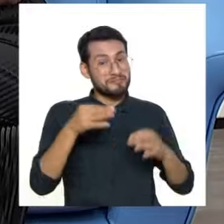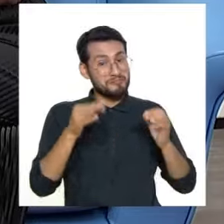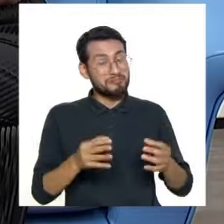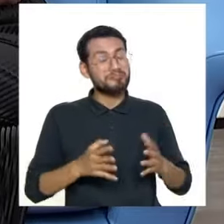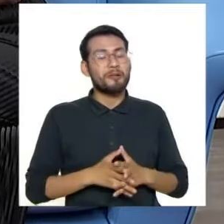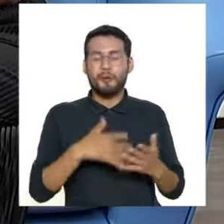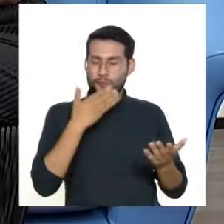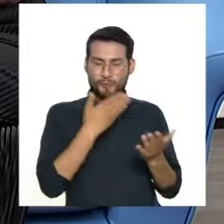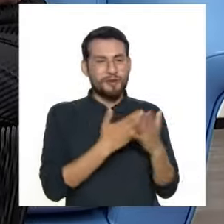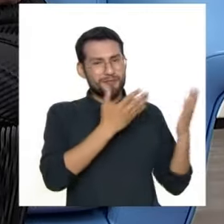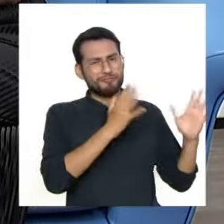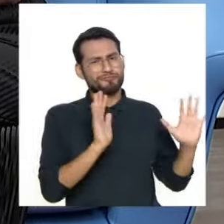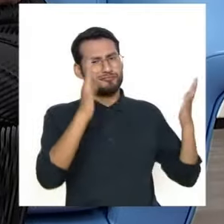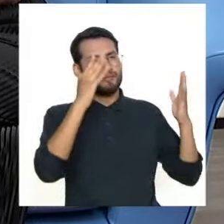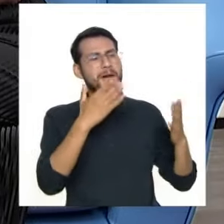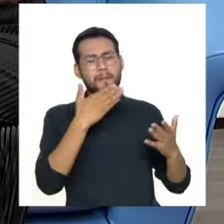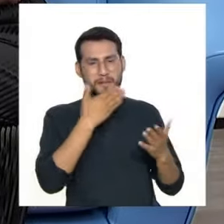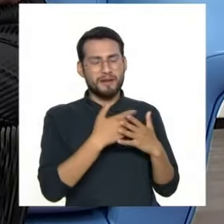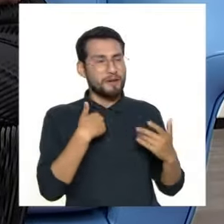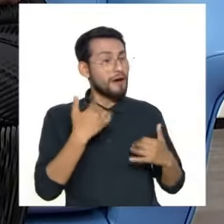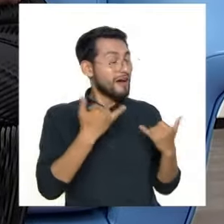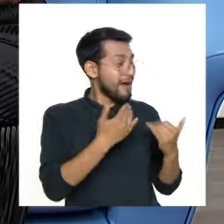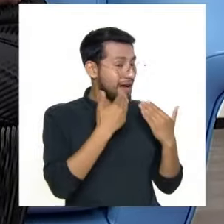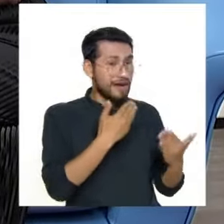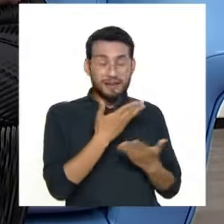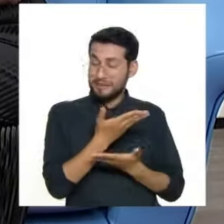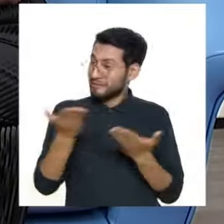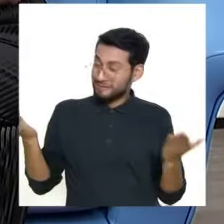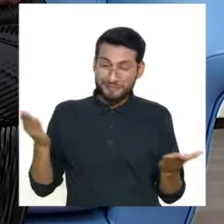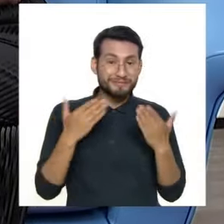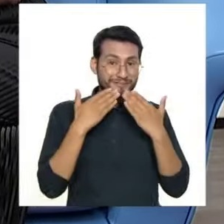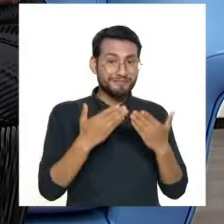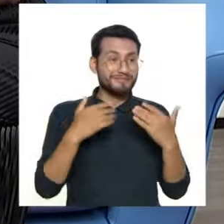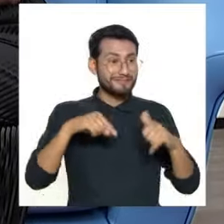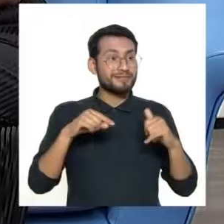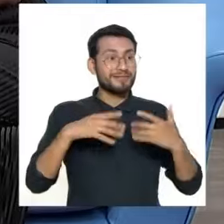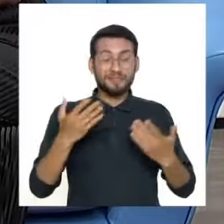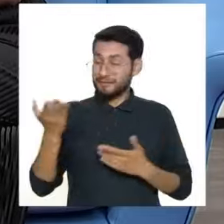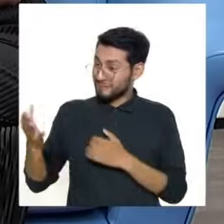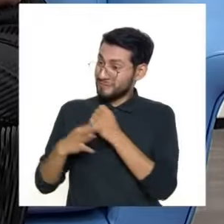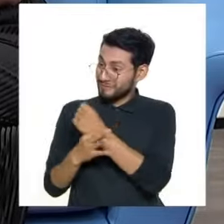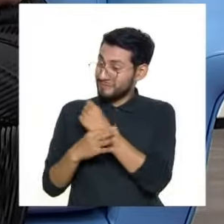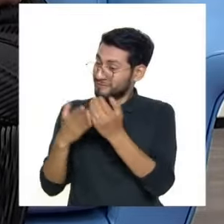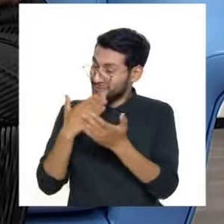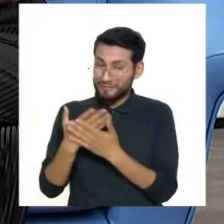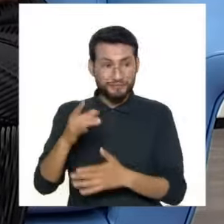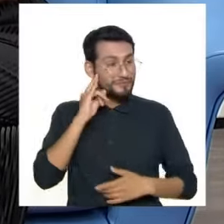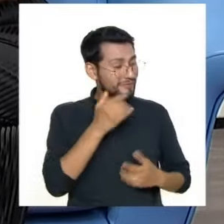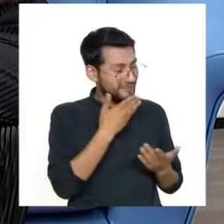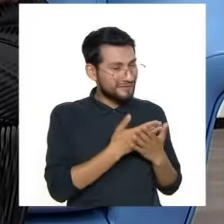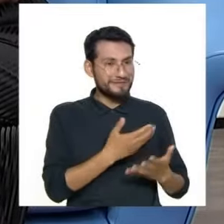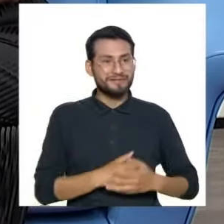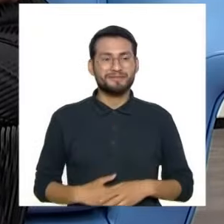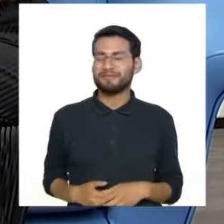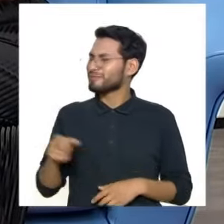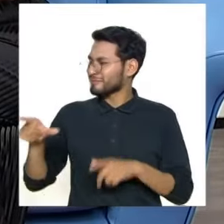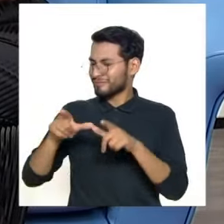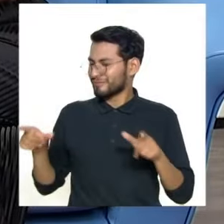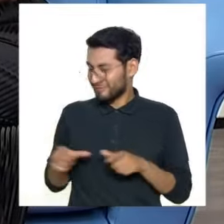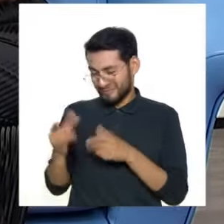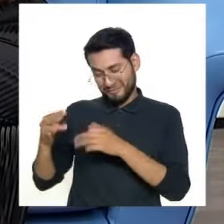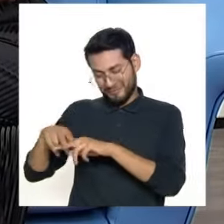que se merece mucho más de lo que realmente podemos Así que muchas gracias a todos ustedes por esta audiencia Gracias doct Rodríguez Gracias sui por esta oportunidad su lugar lo va a